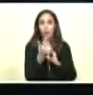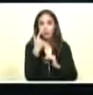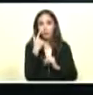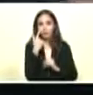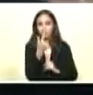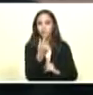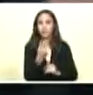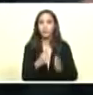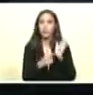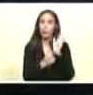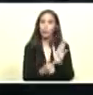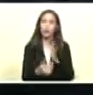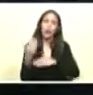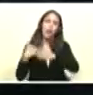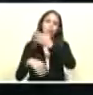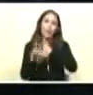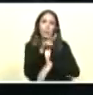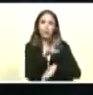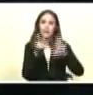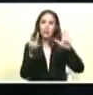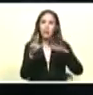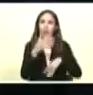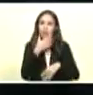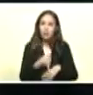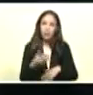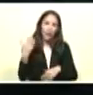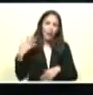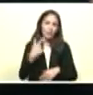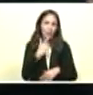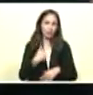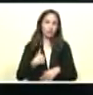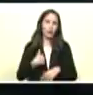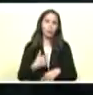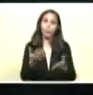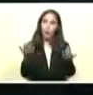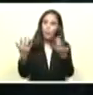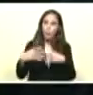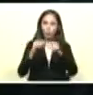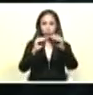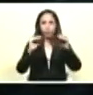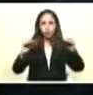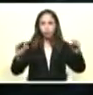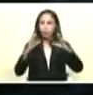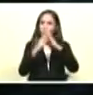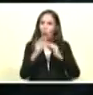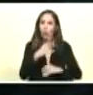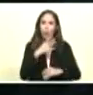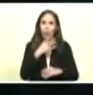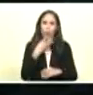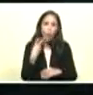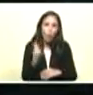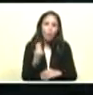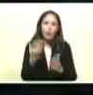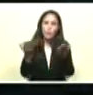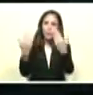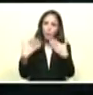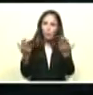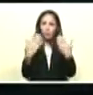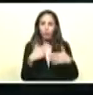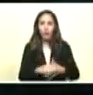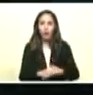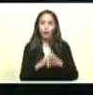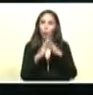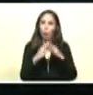usted nos entregaba el 27 de diciembre, cuando nos decía, vamos a llamar a la juventud, a un equipo especial de criptomonedas para montar granjas